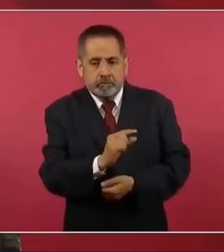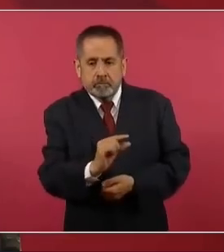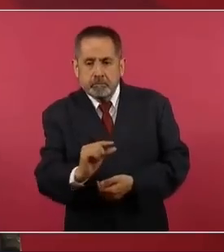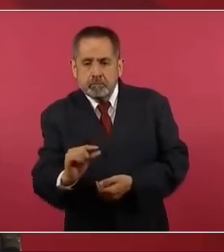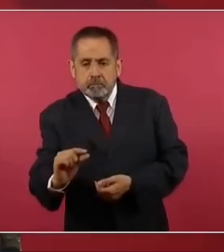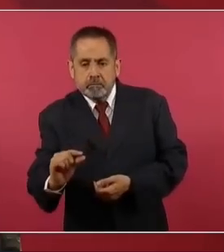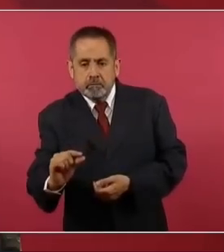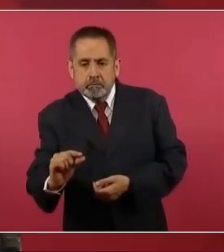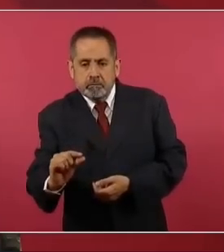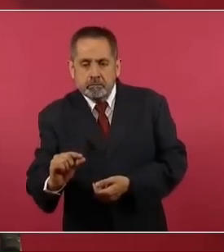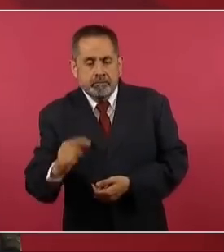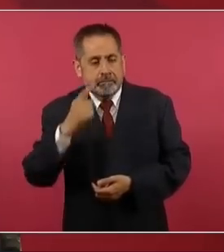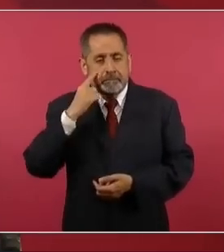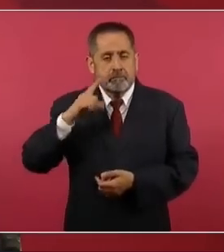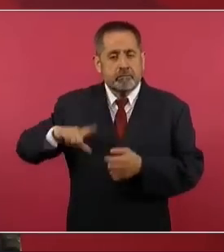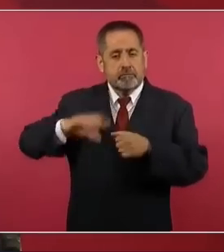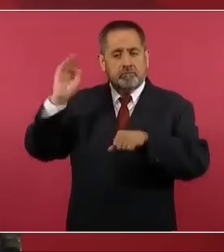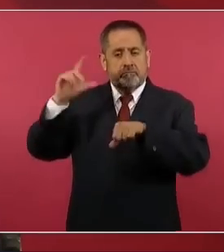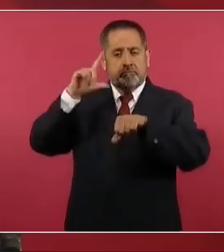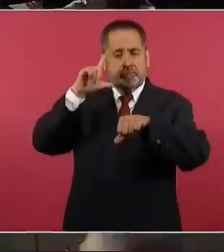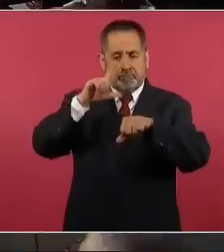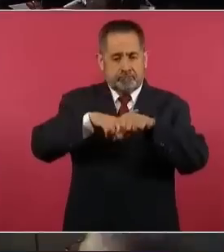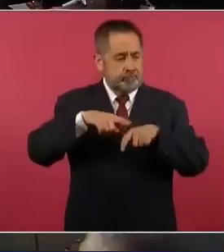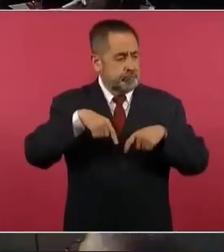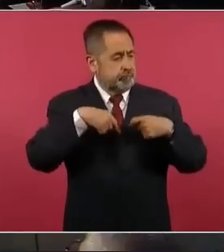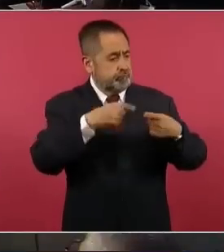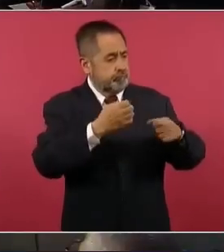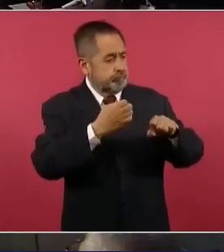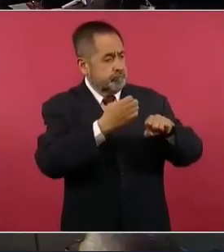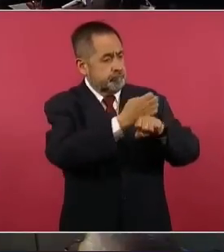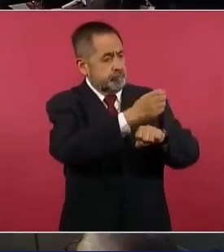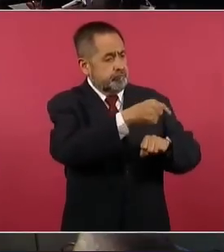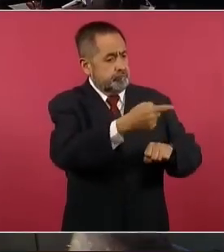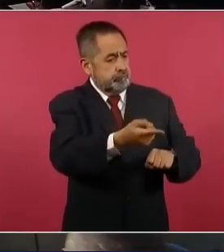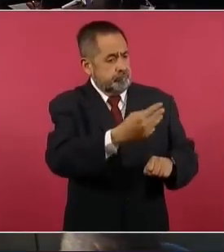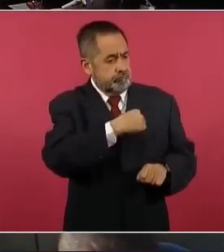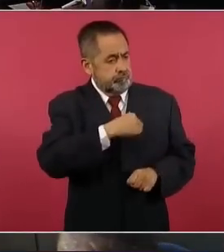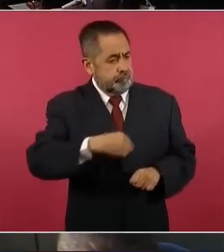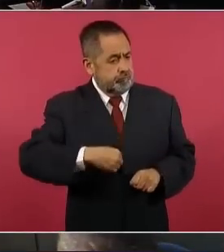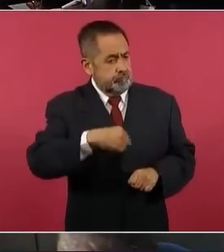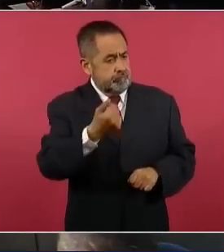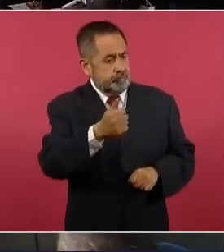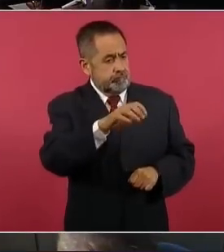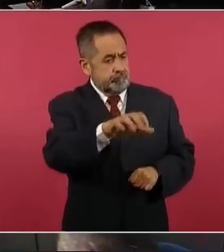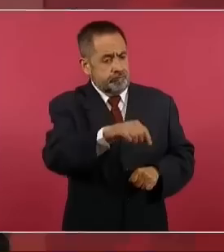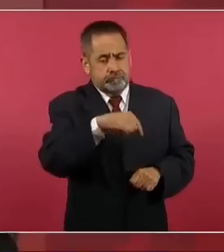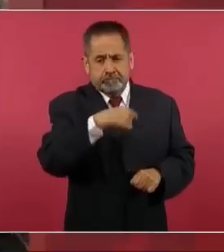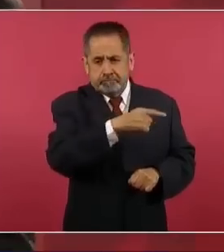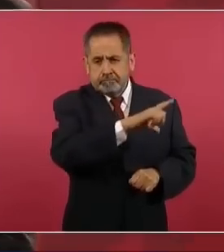gobierno federal, gobierno estatal, gobierno municipal, y no llegaba. Ahora